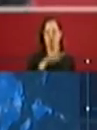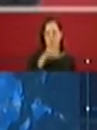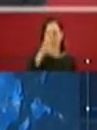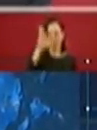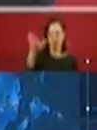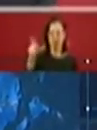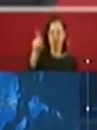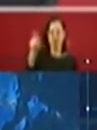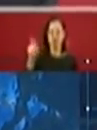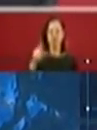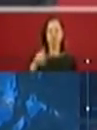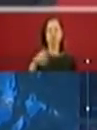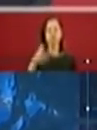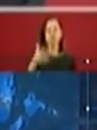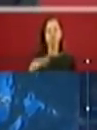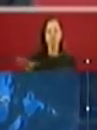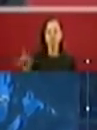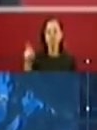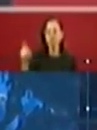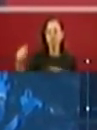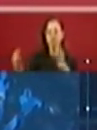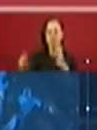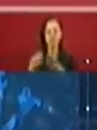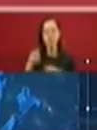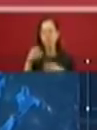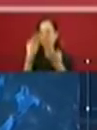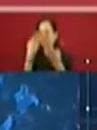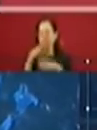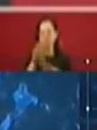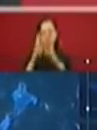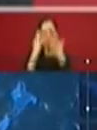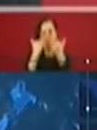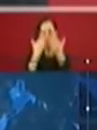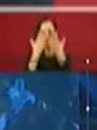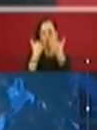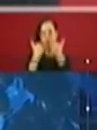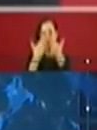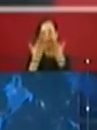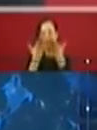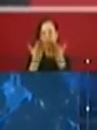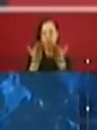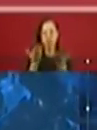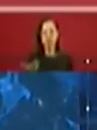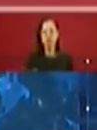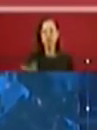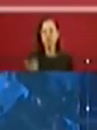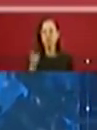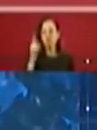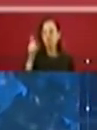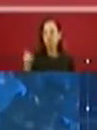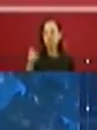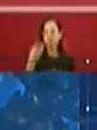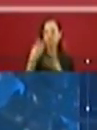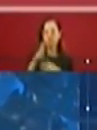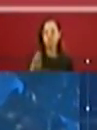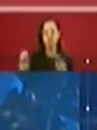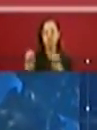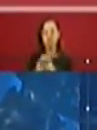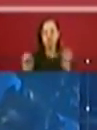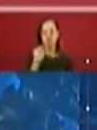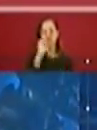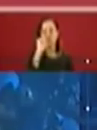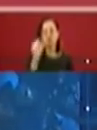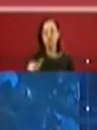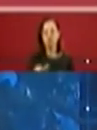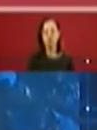cierto con un abrazo y un saludo al subsecretario López-Gatell, pues entonces cuando él debiera pensar